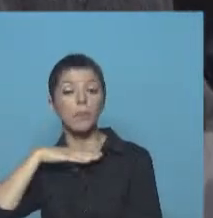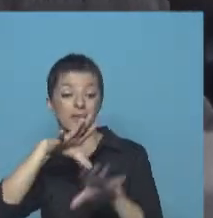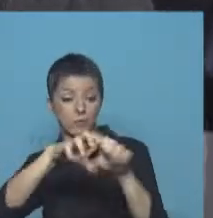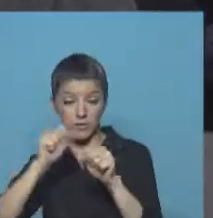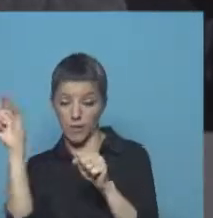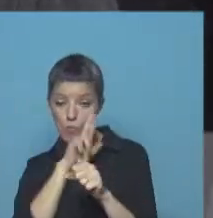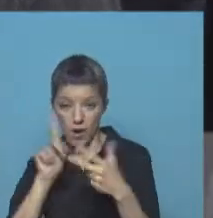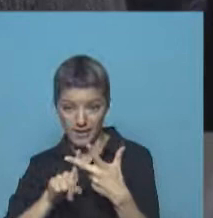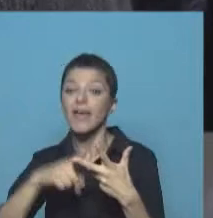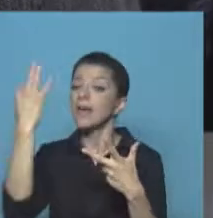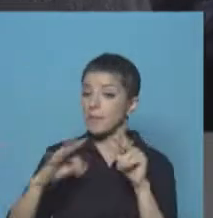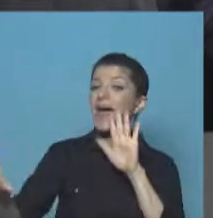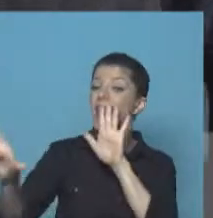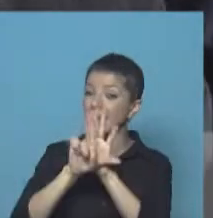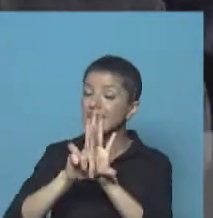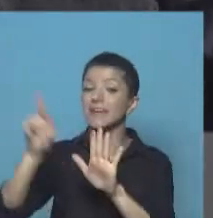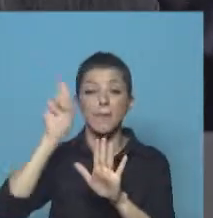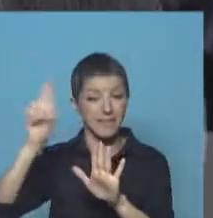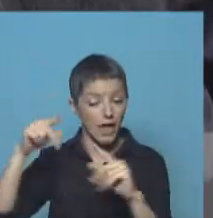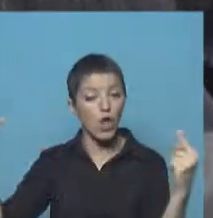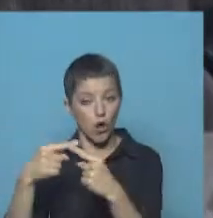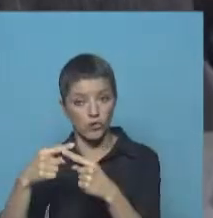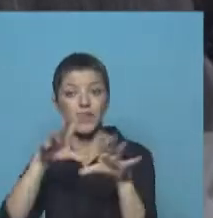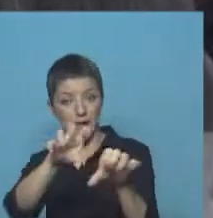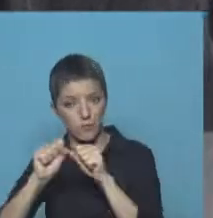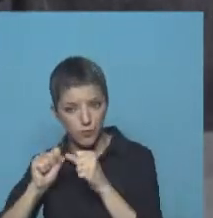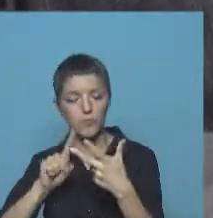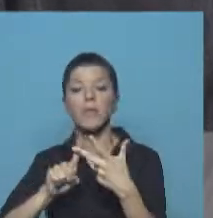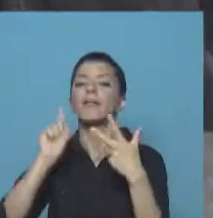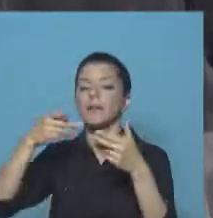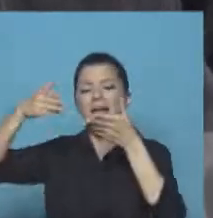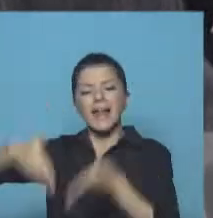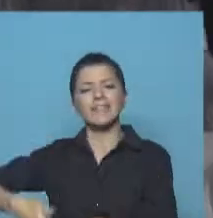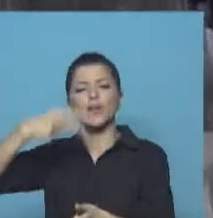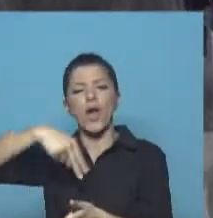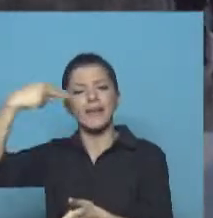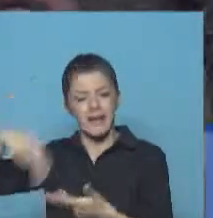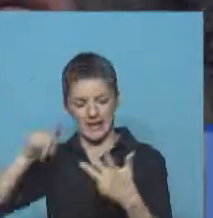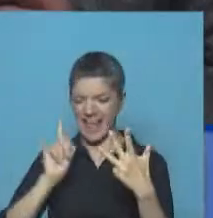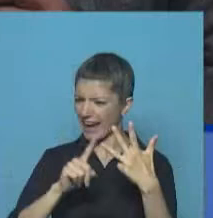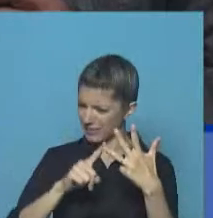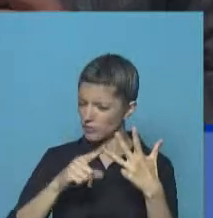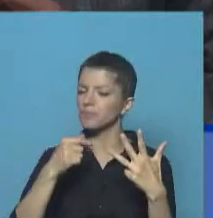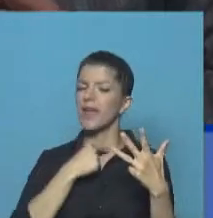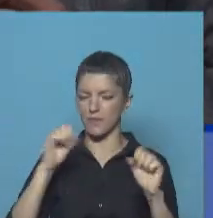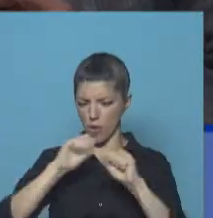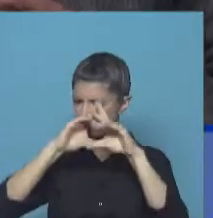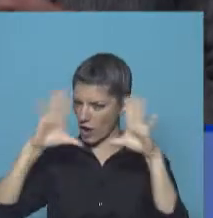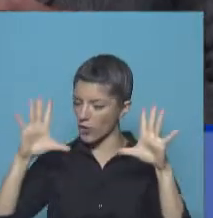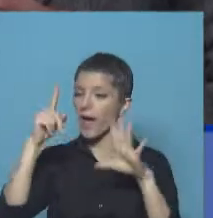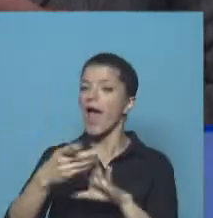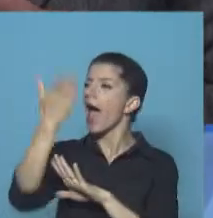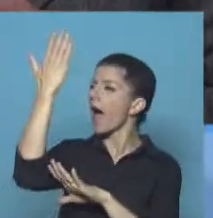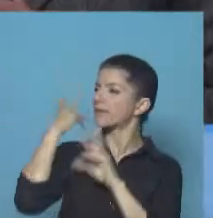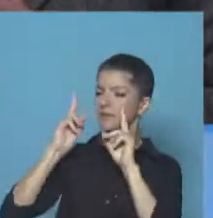verdadero cumplimiento de la ley contra la trata en el registro nacional de entierros nn nosotros en este punto quisiera recordar una investigación que